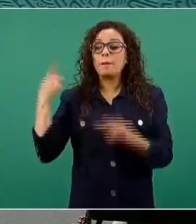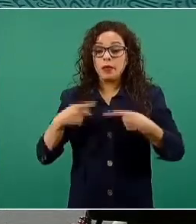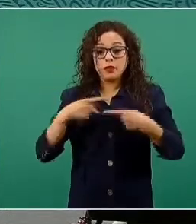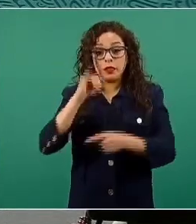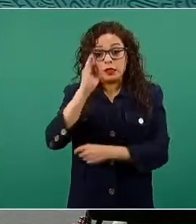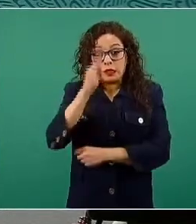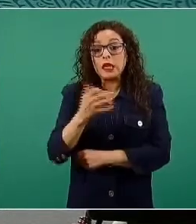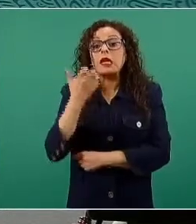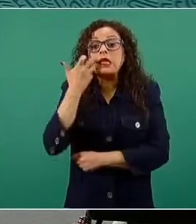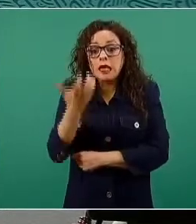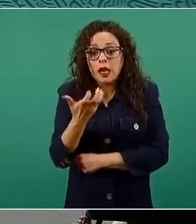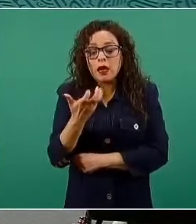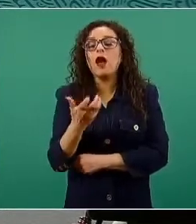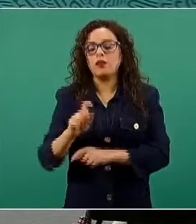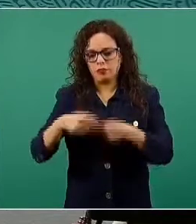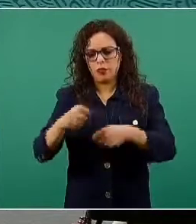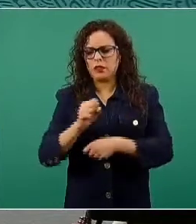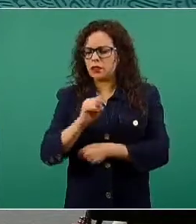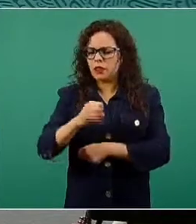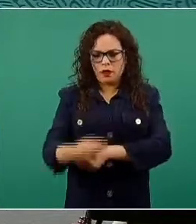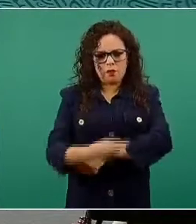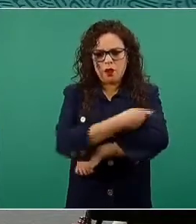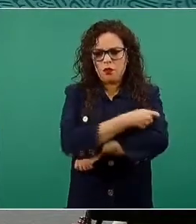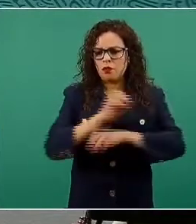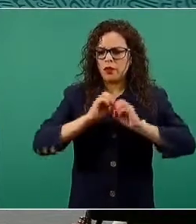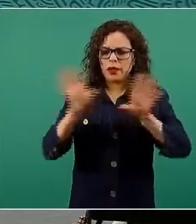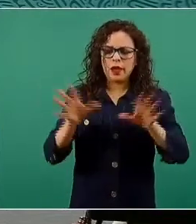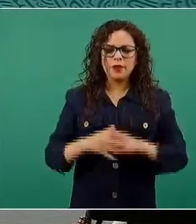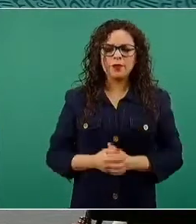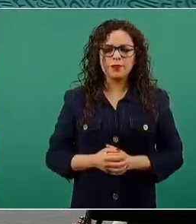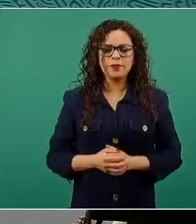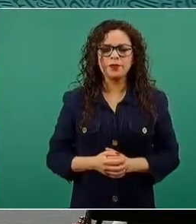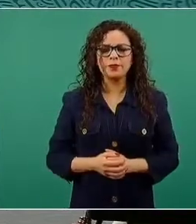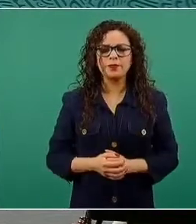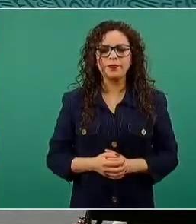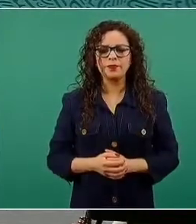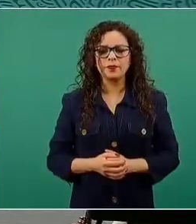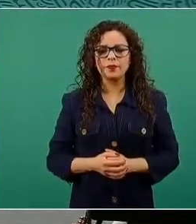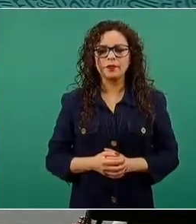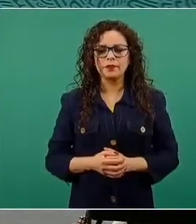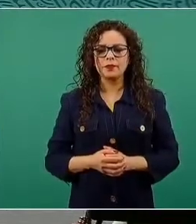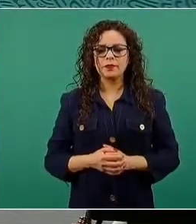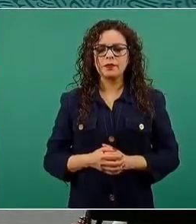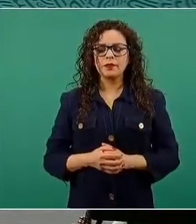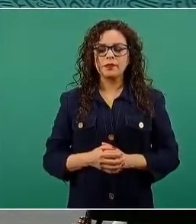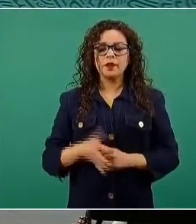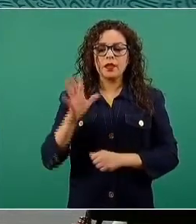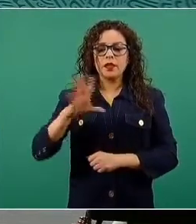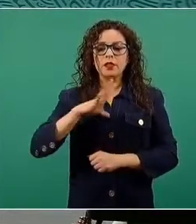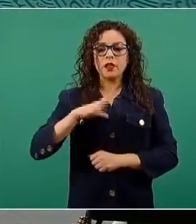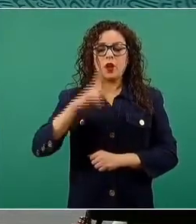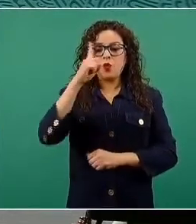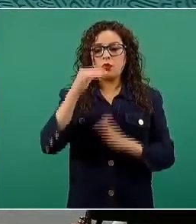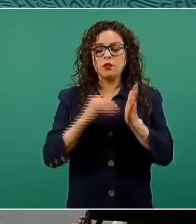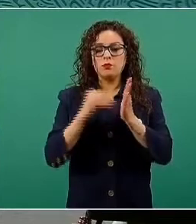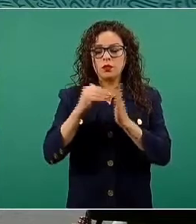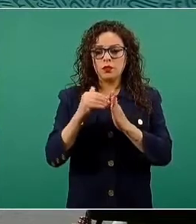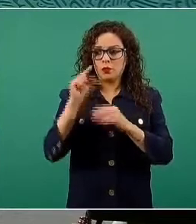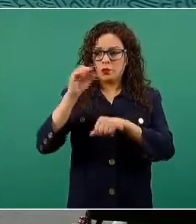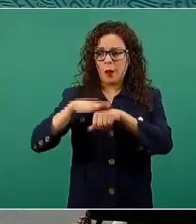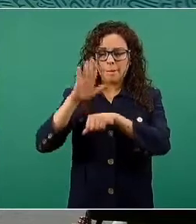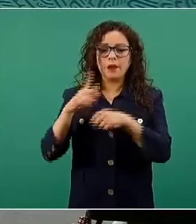se vacunen. Vemos por los distintos grupos, los seguiremos presentando. Ya tenemos más de 1 millón de